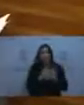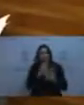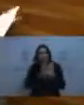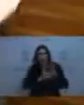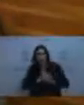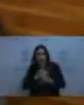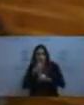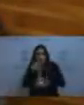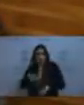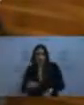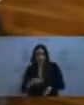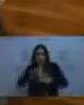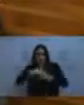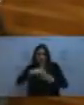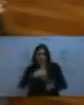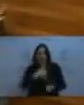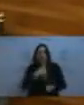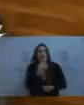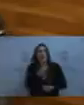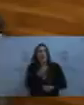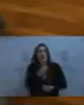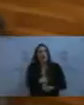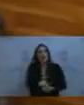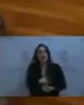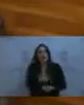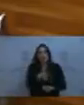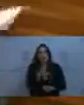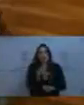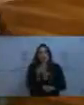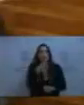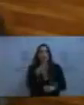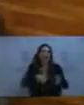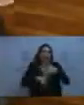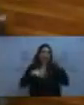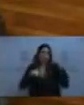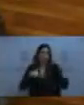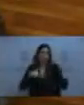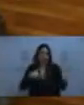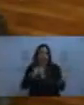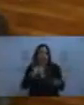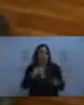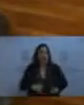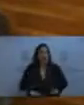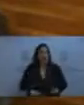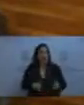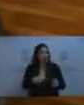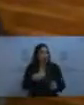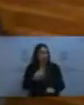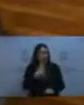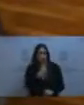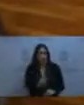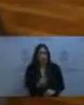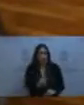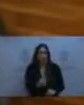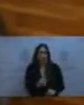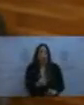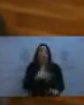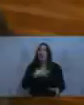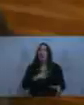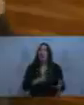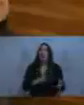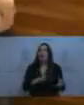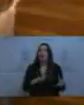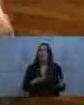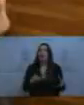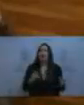no son de aplicación. Lo digo también con carácter general. Y se lo decía al principio, no pueden existir disfunciones